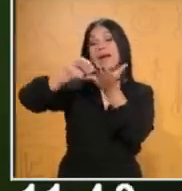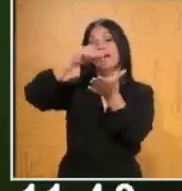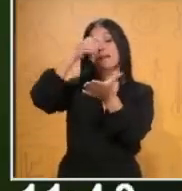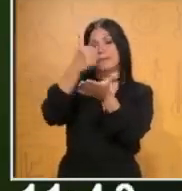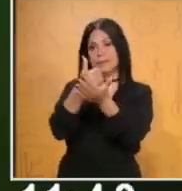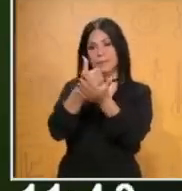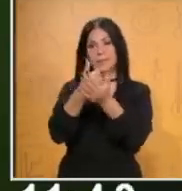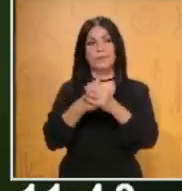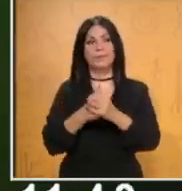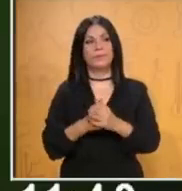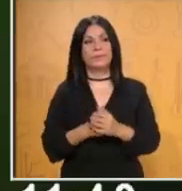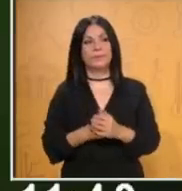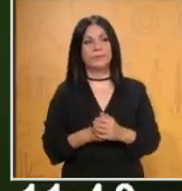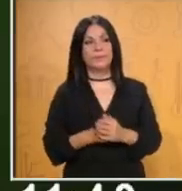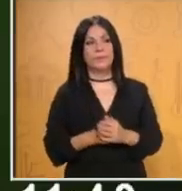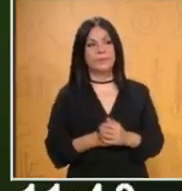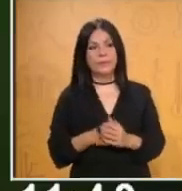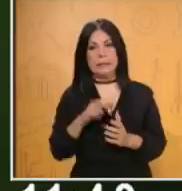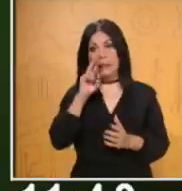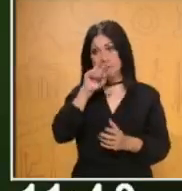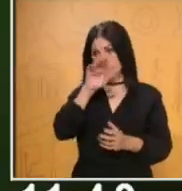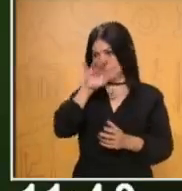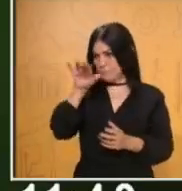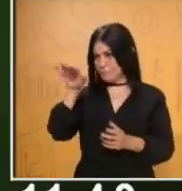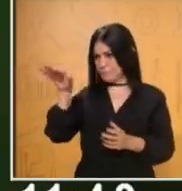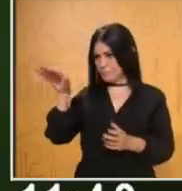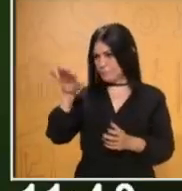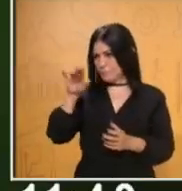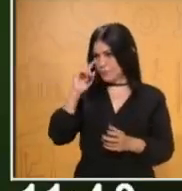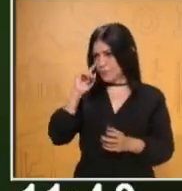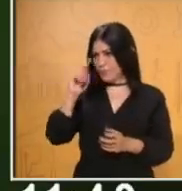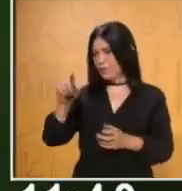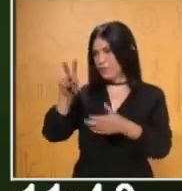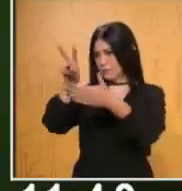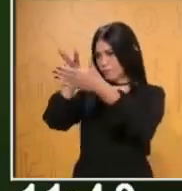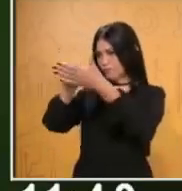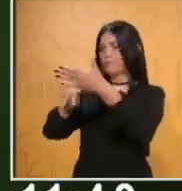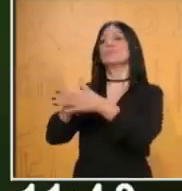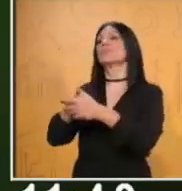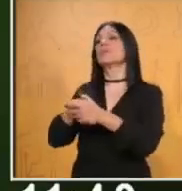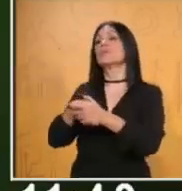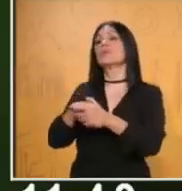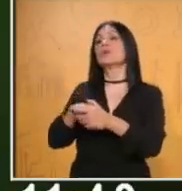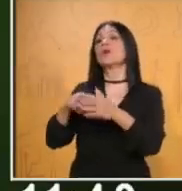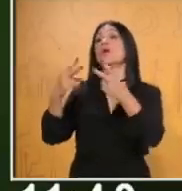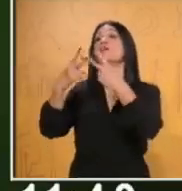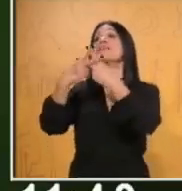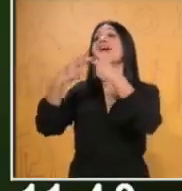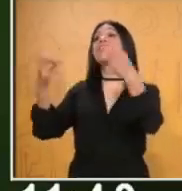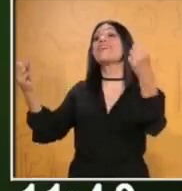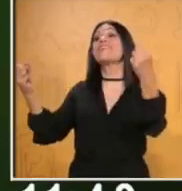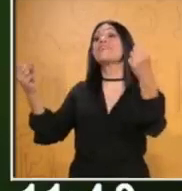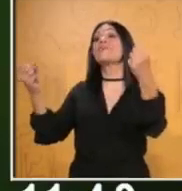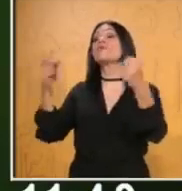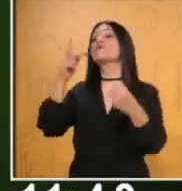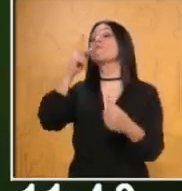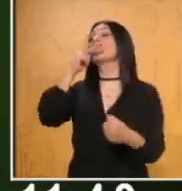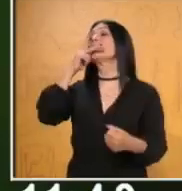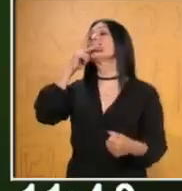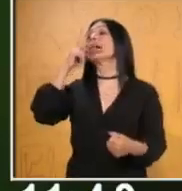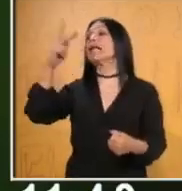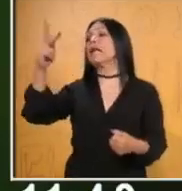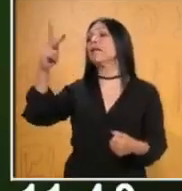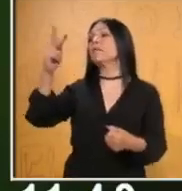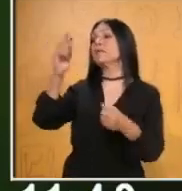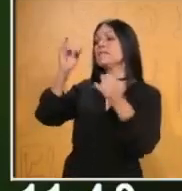en pantalla. Maestro, ¿se las puedes leer a los niños? Así es. Recuerda, los adjetivos son palabras que denotan los